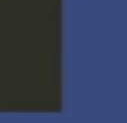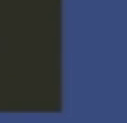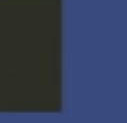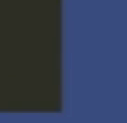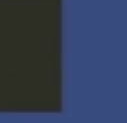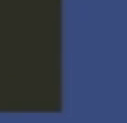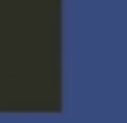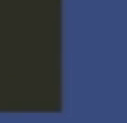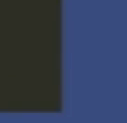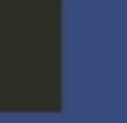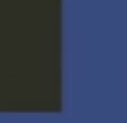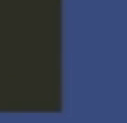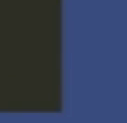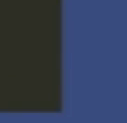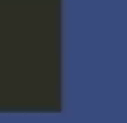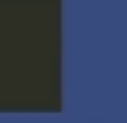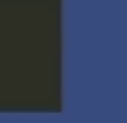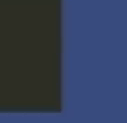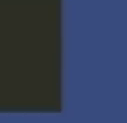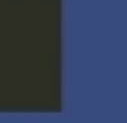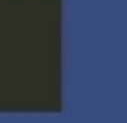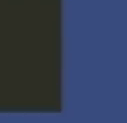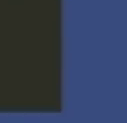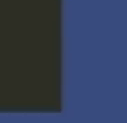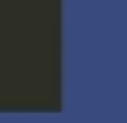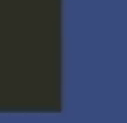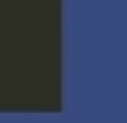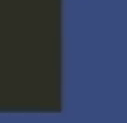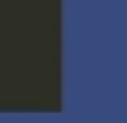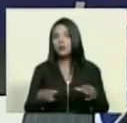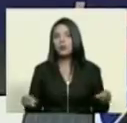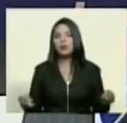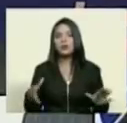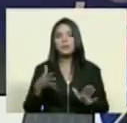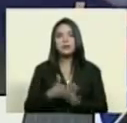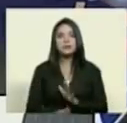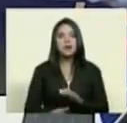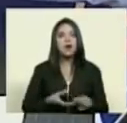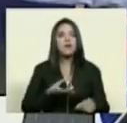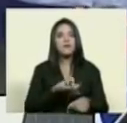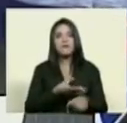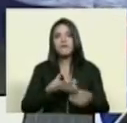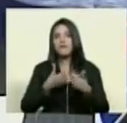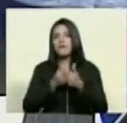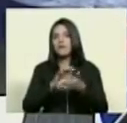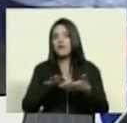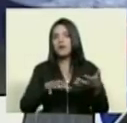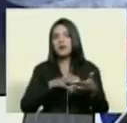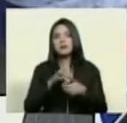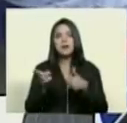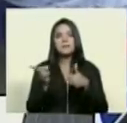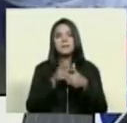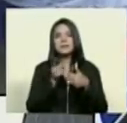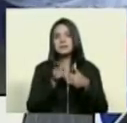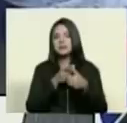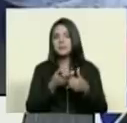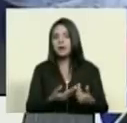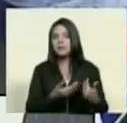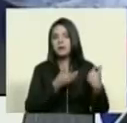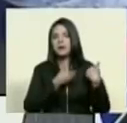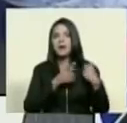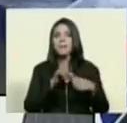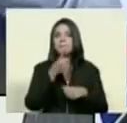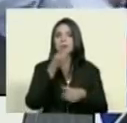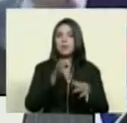más. Todo lo que ha pasado, desde la violencia que protagonizó principalmente